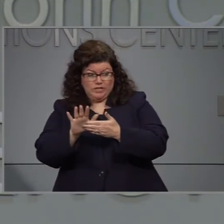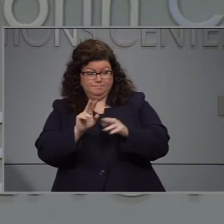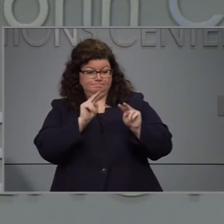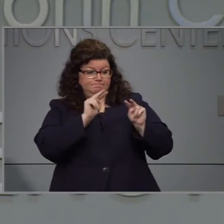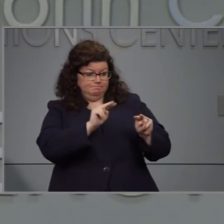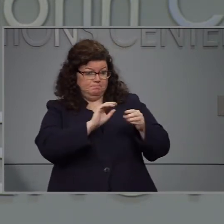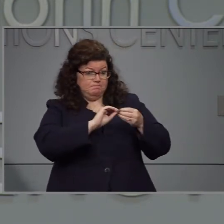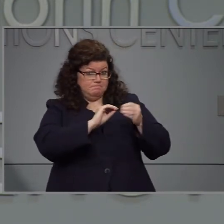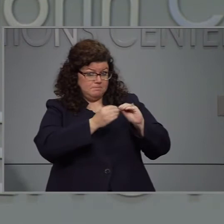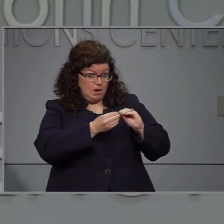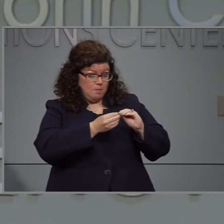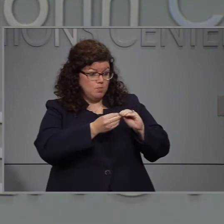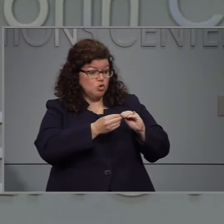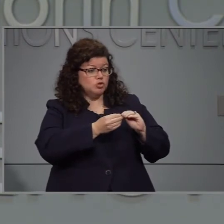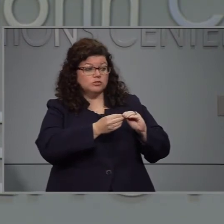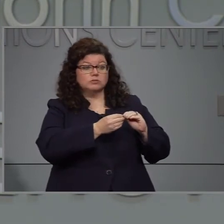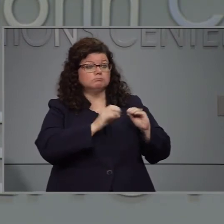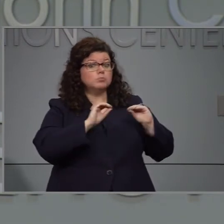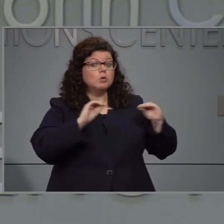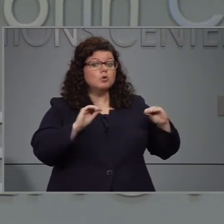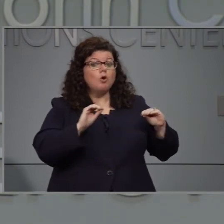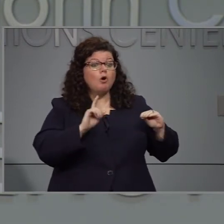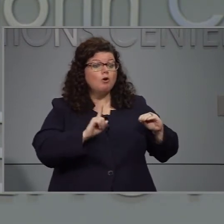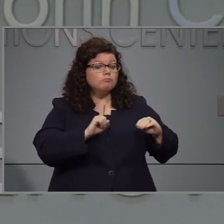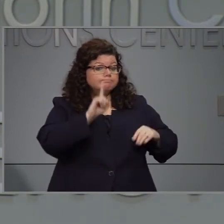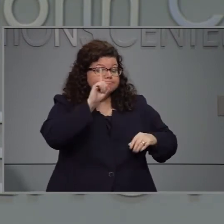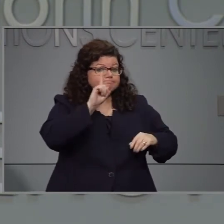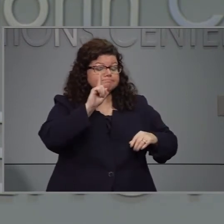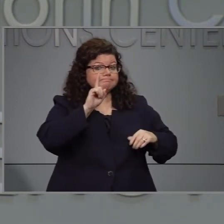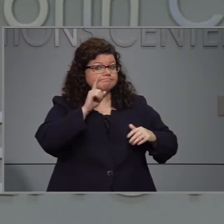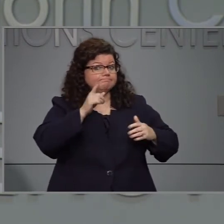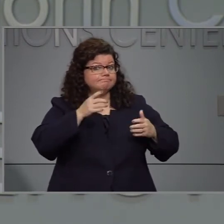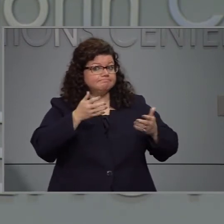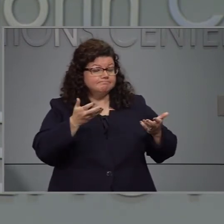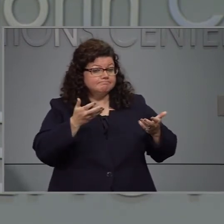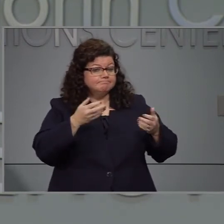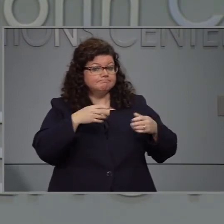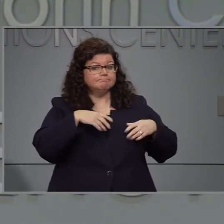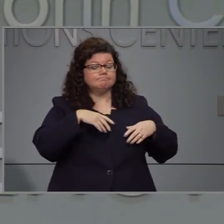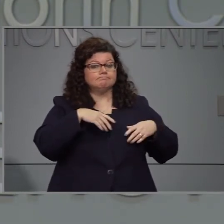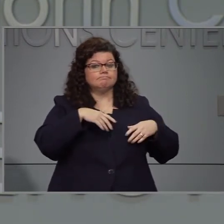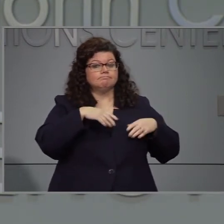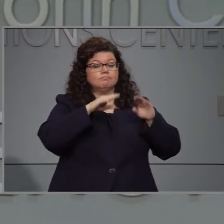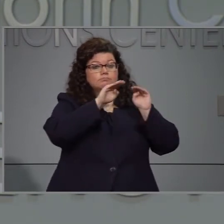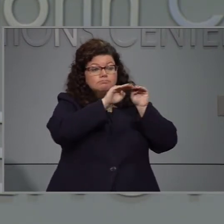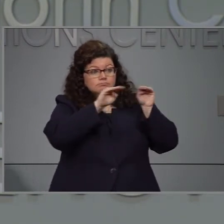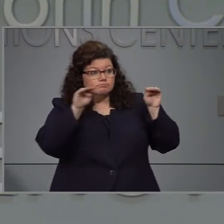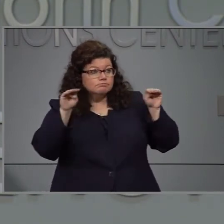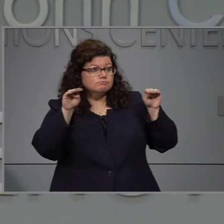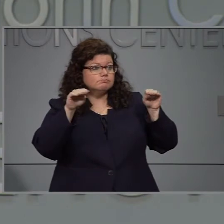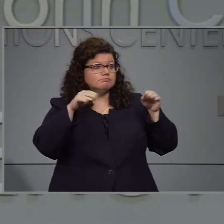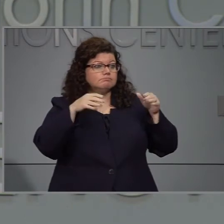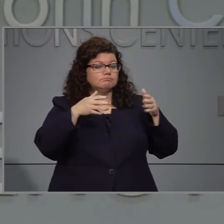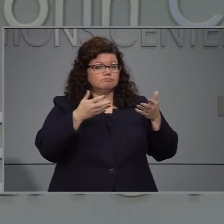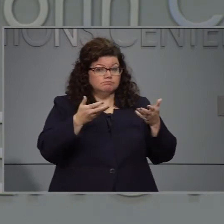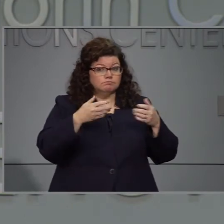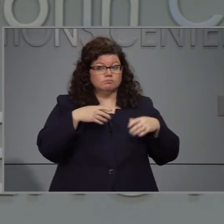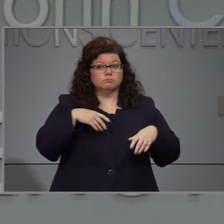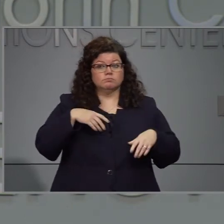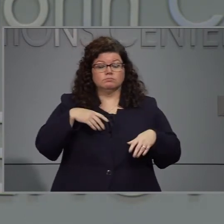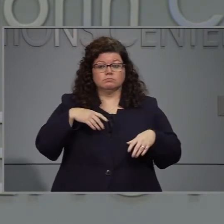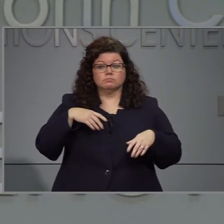Después de las 5 semanas y no hay cambio en las cifras estadísticamente,